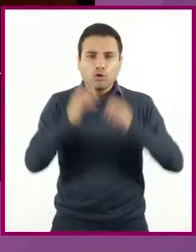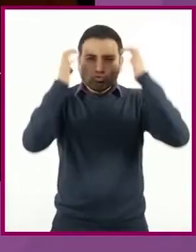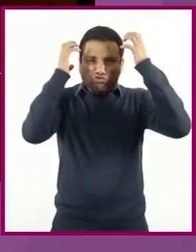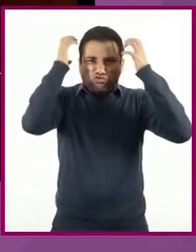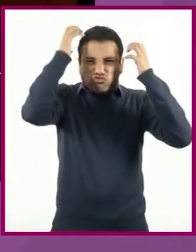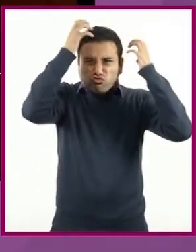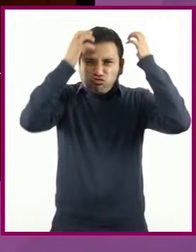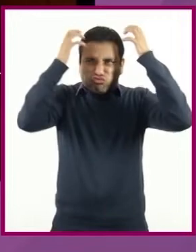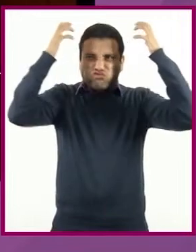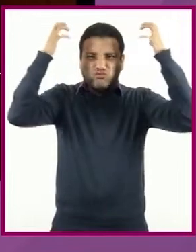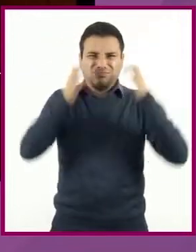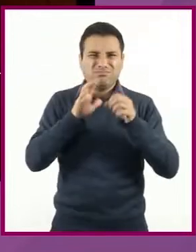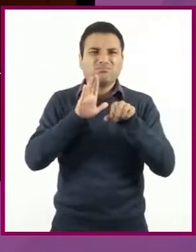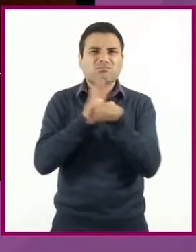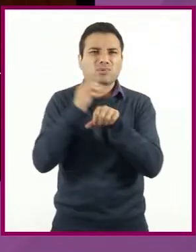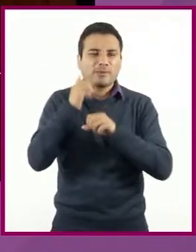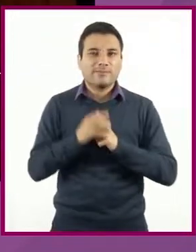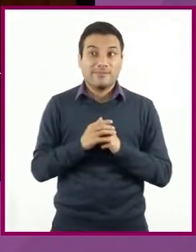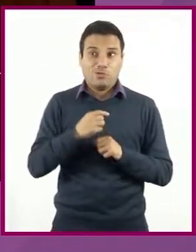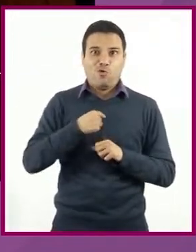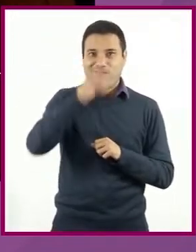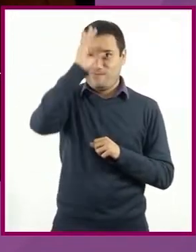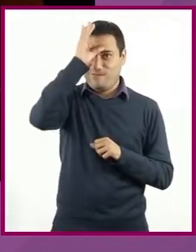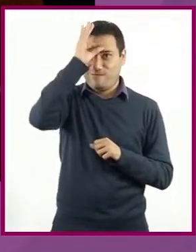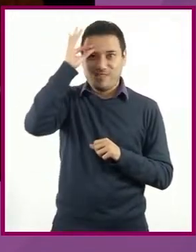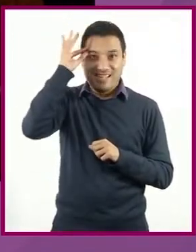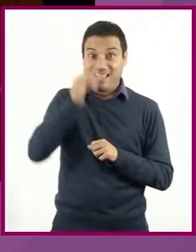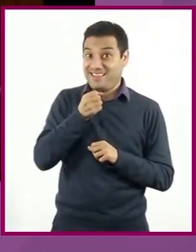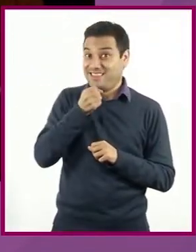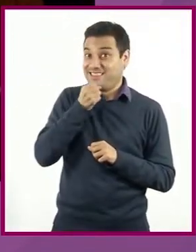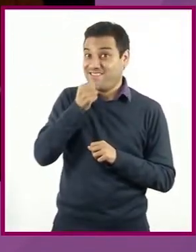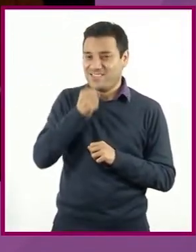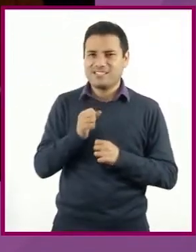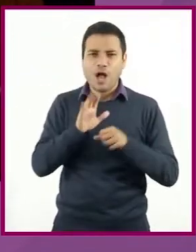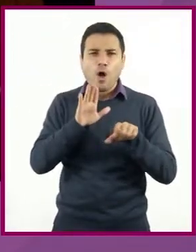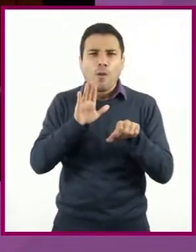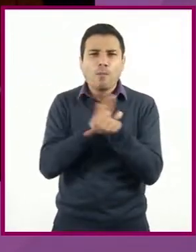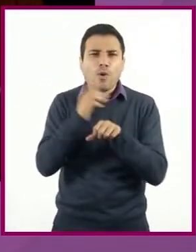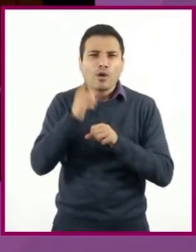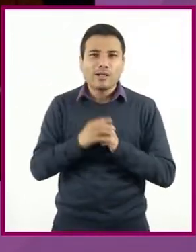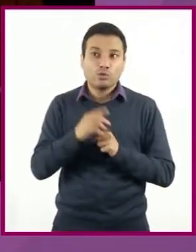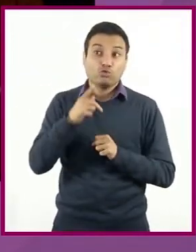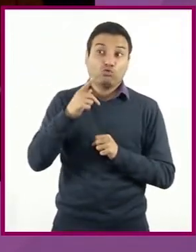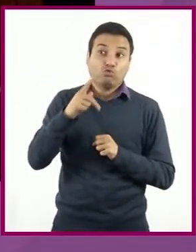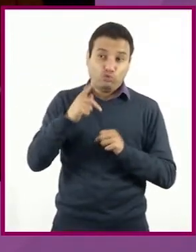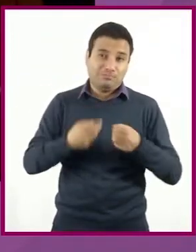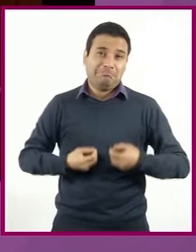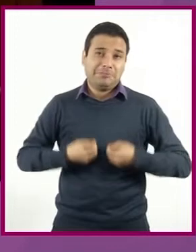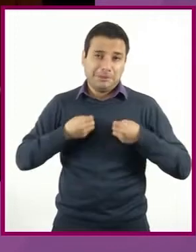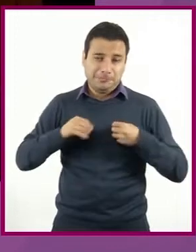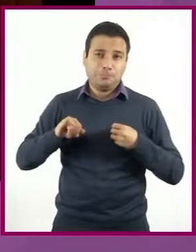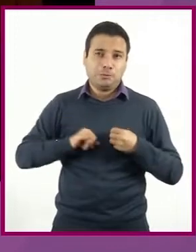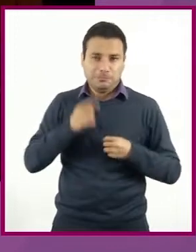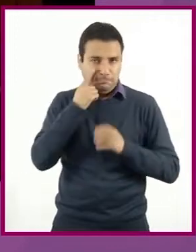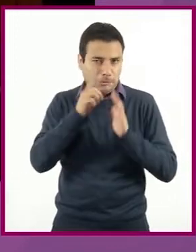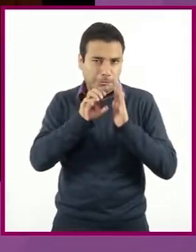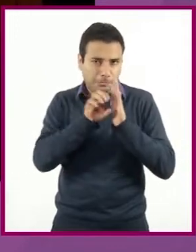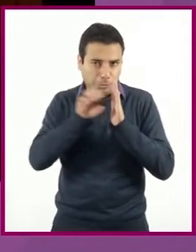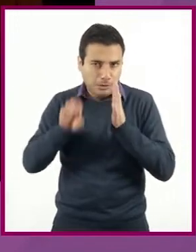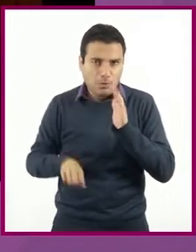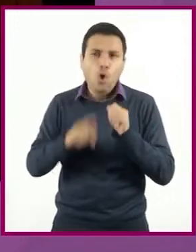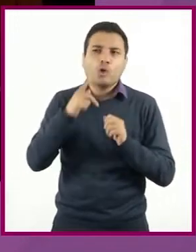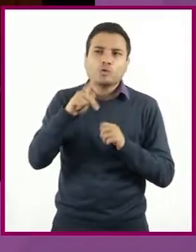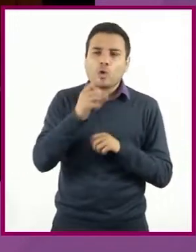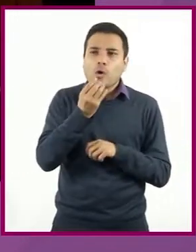grande? Entrevistaría a Frida Kahlo, ya que se me hace muy interesante, por ejemplo, cuál era su